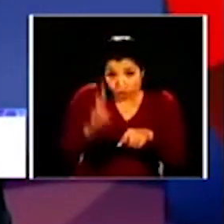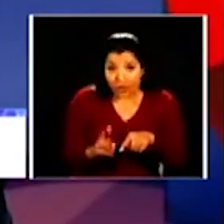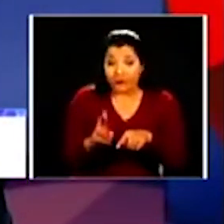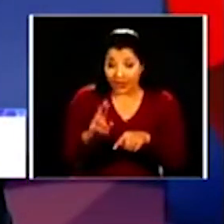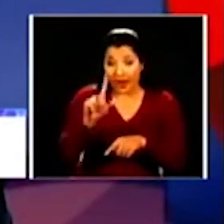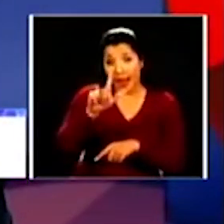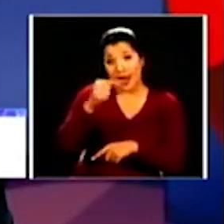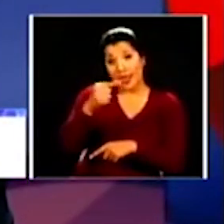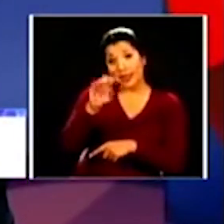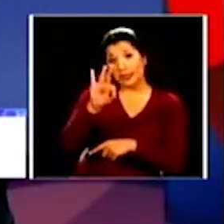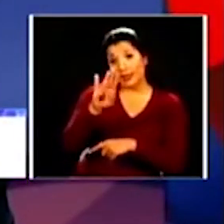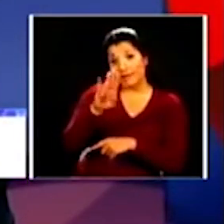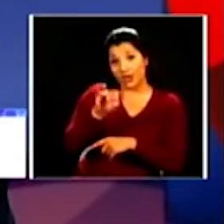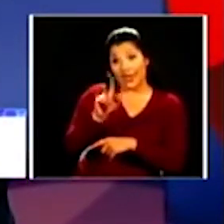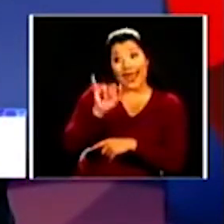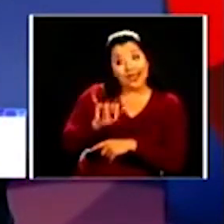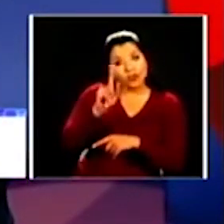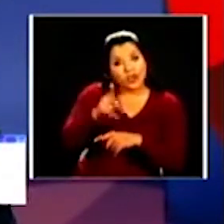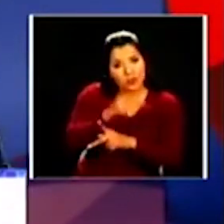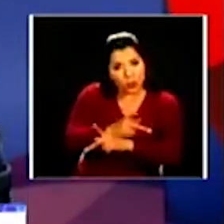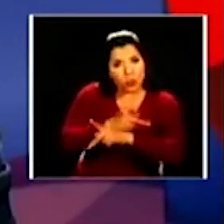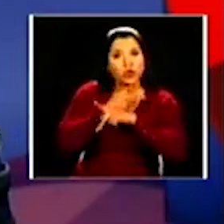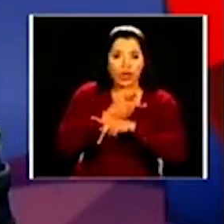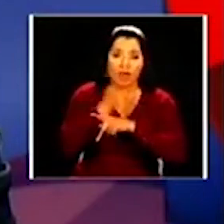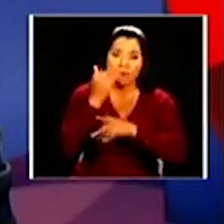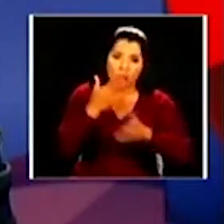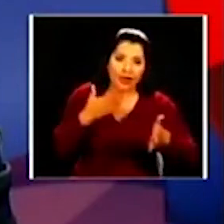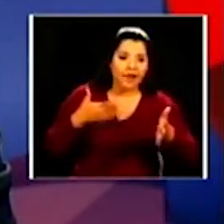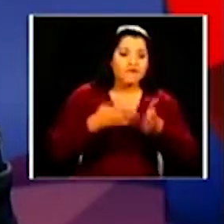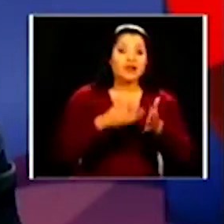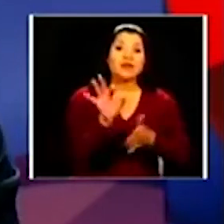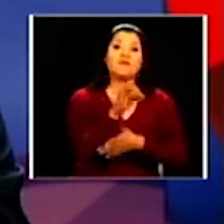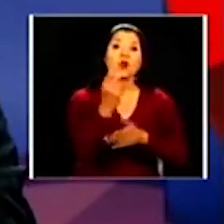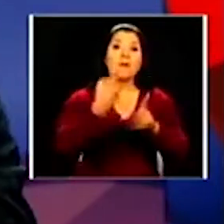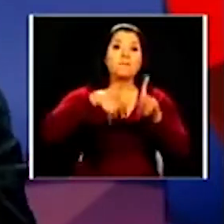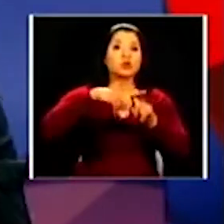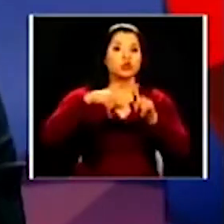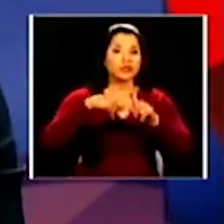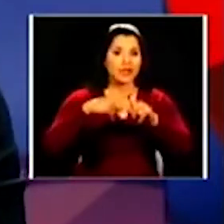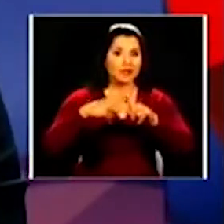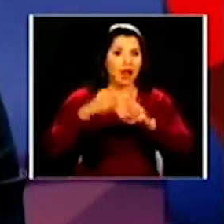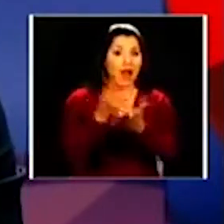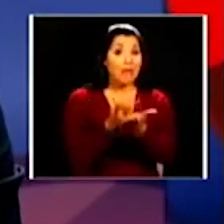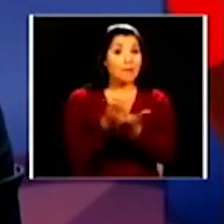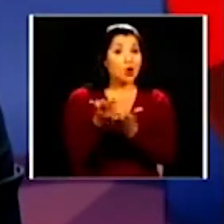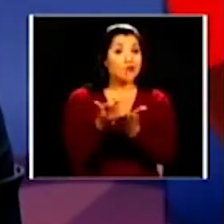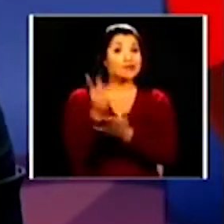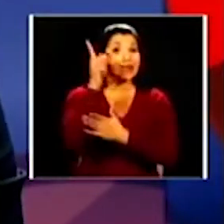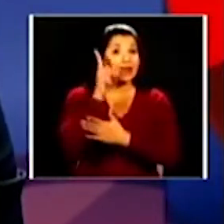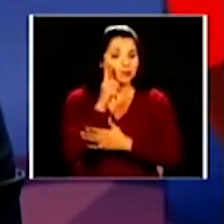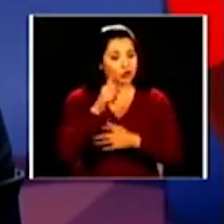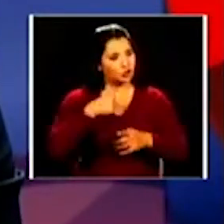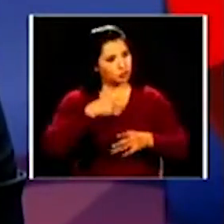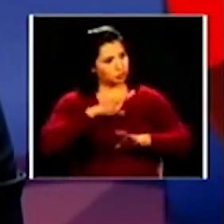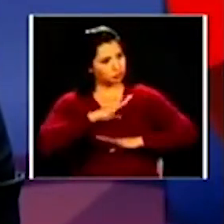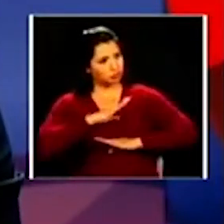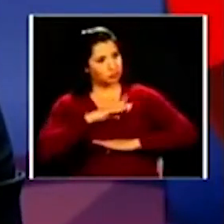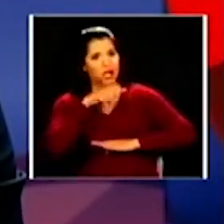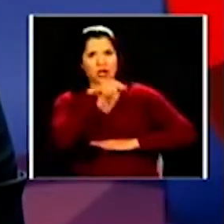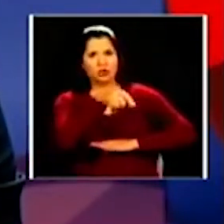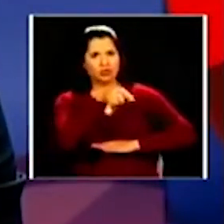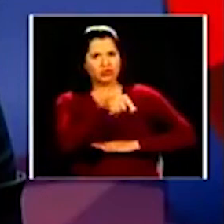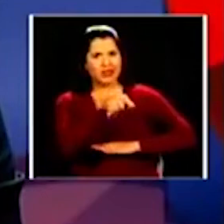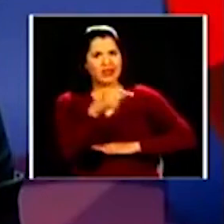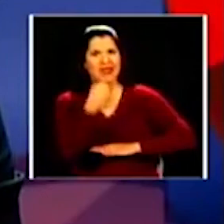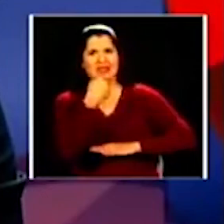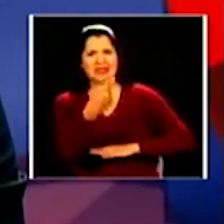nuestros pequeños emprendedores, principalmente en la zona de Limón. Me satisface también, don Fabricio, que usted desautorice a Gerardo Corrales, sí,